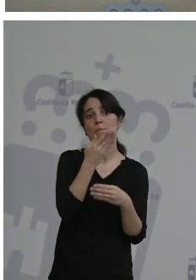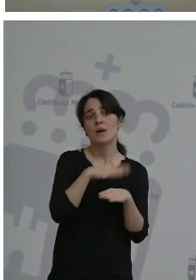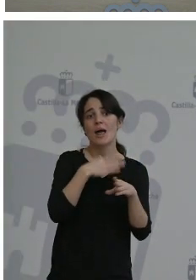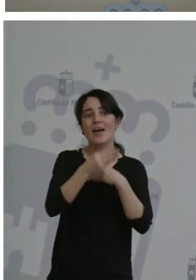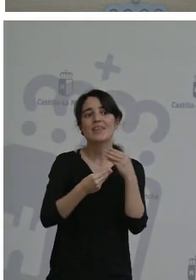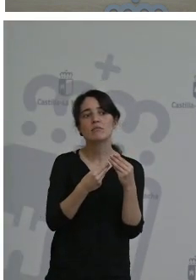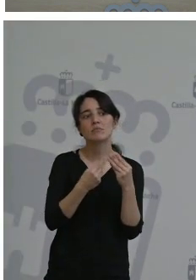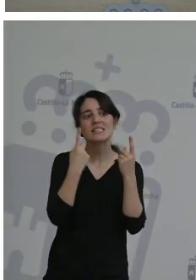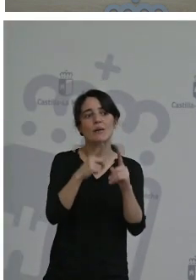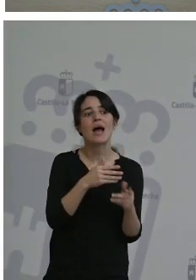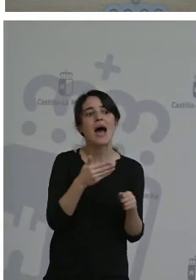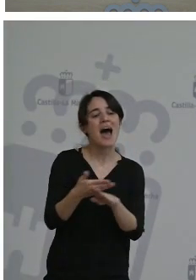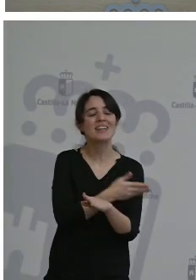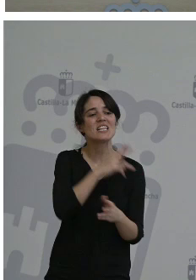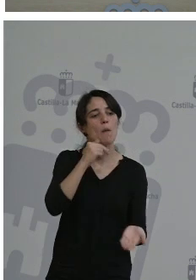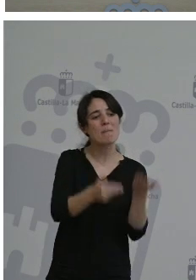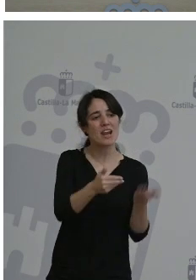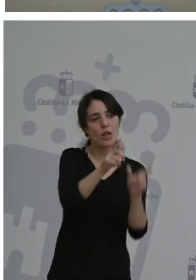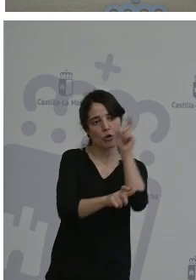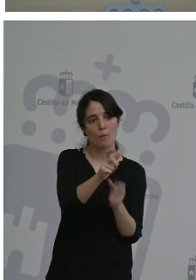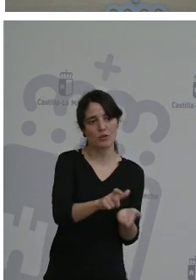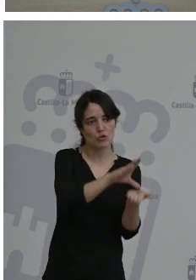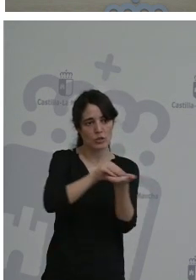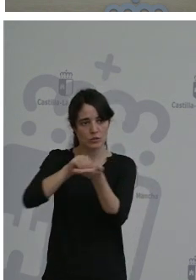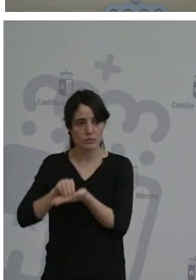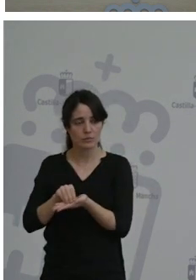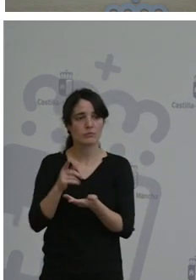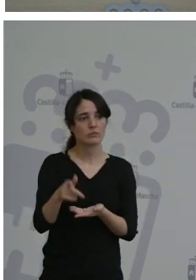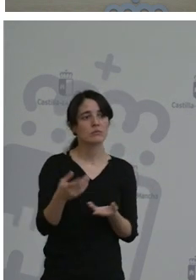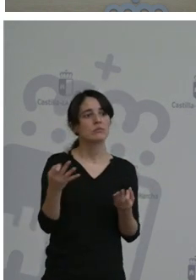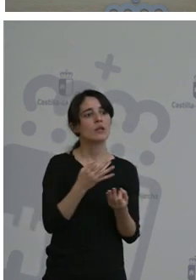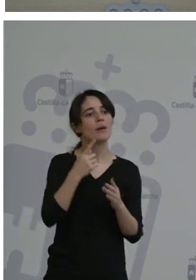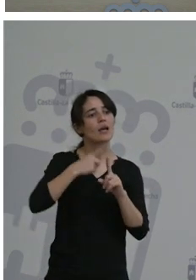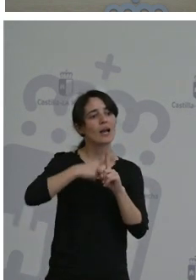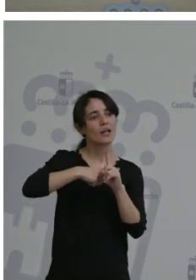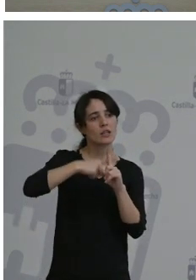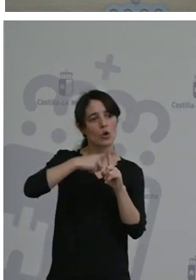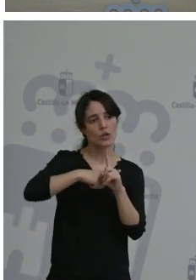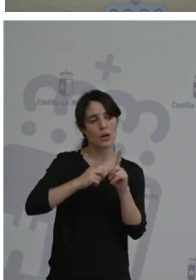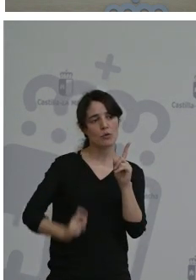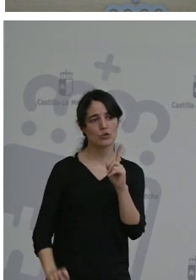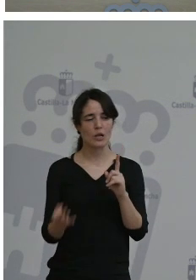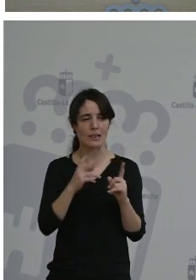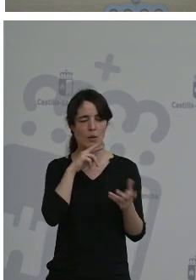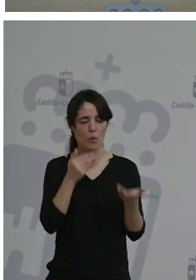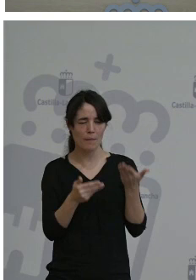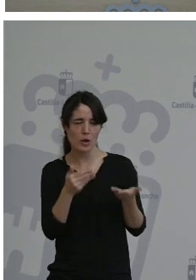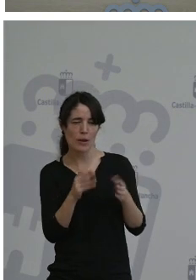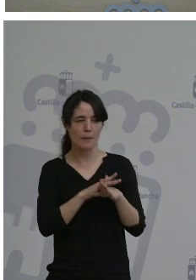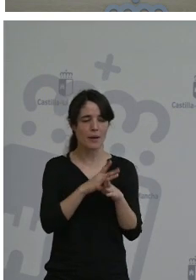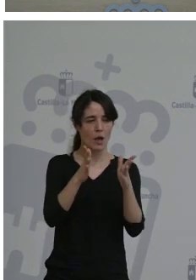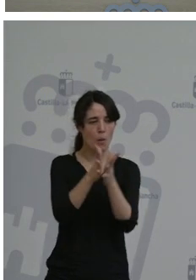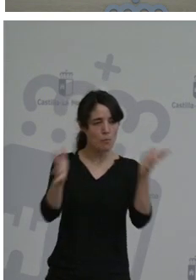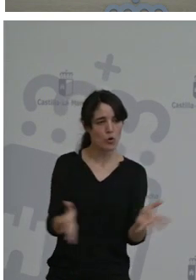personas. Es decir, cuáles son las categorías profesionales que debo plantearme para fomentar la promoción interna